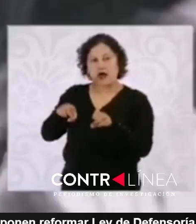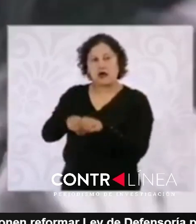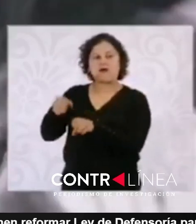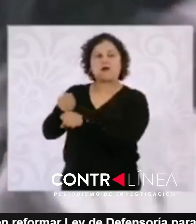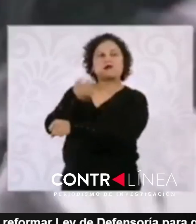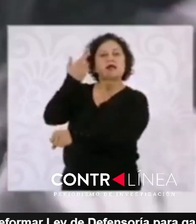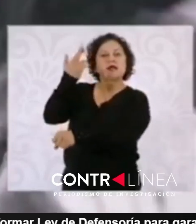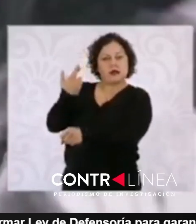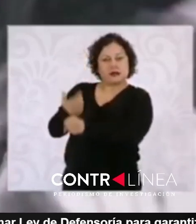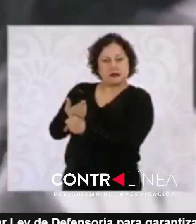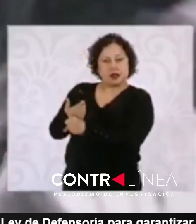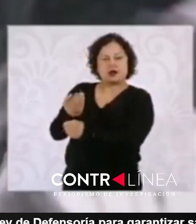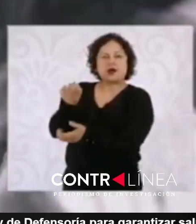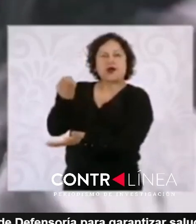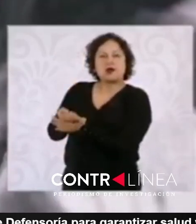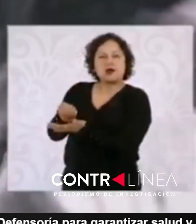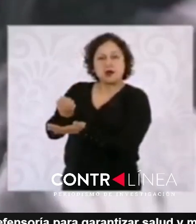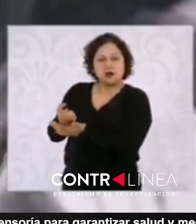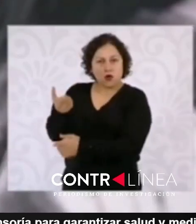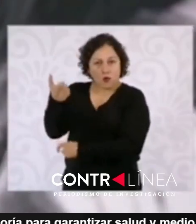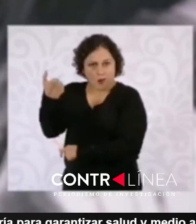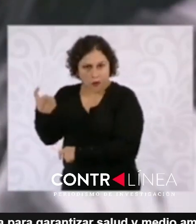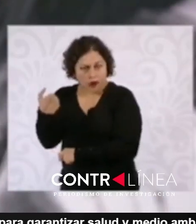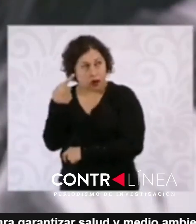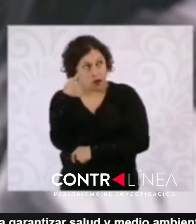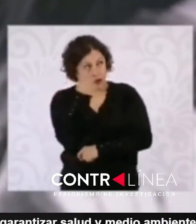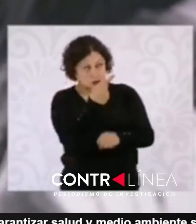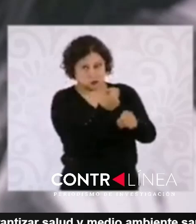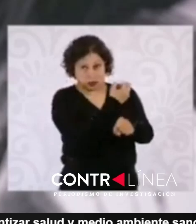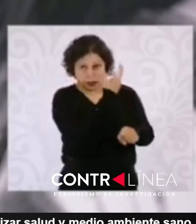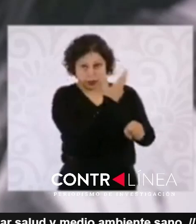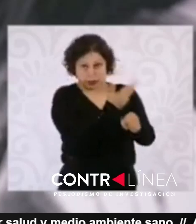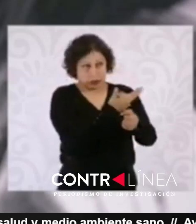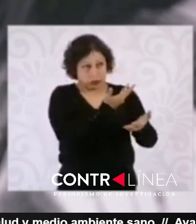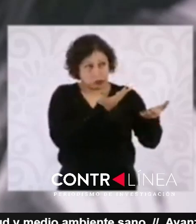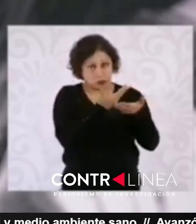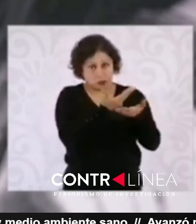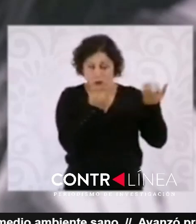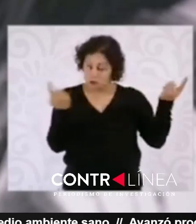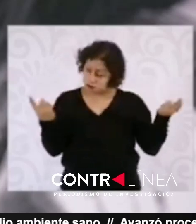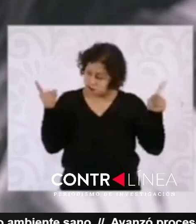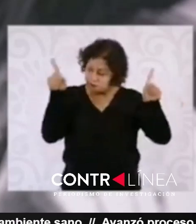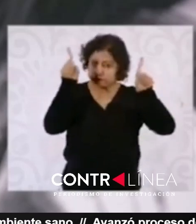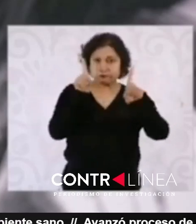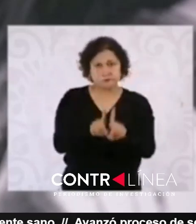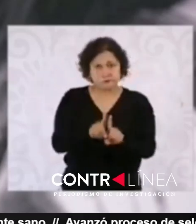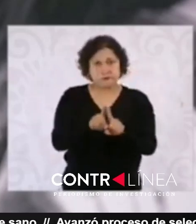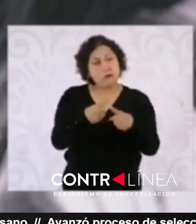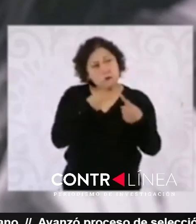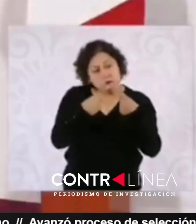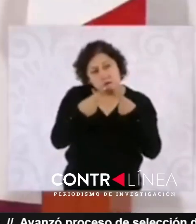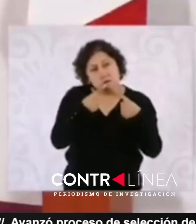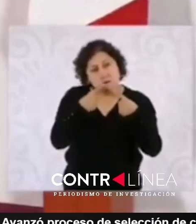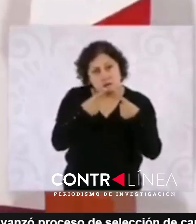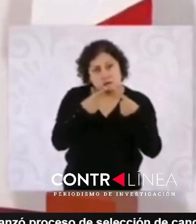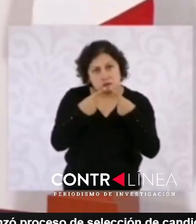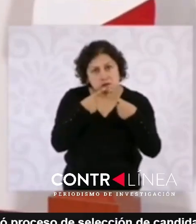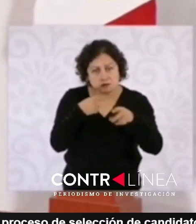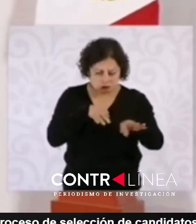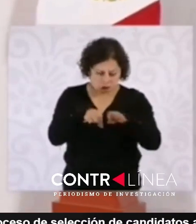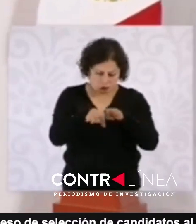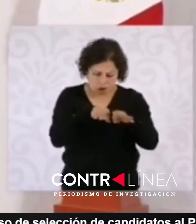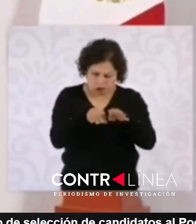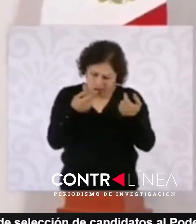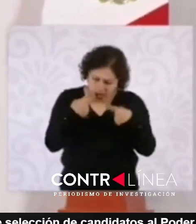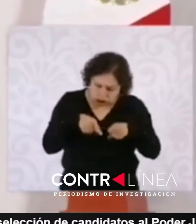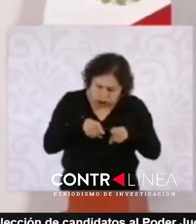secretario de Comercio a trabajar conjuntamente para poder pues tener también resultados y conocer